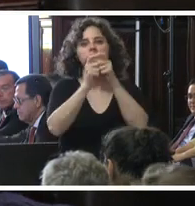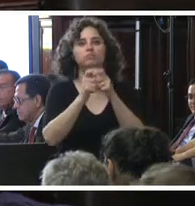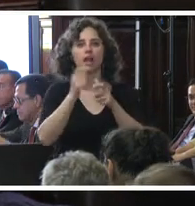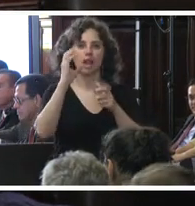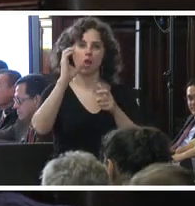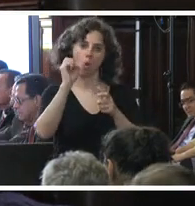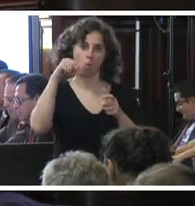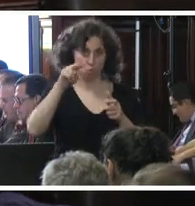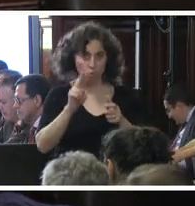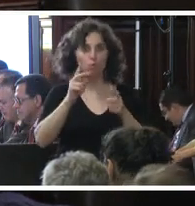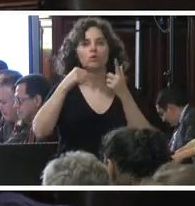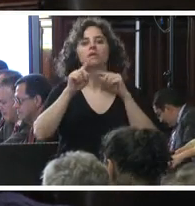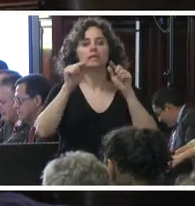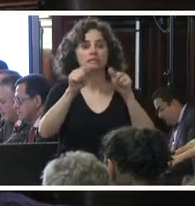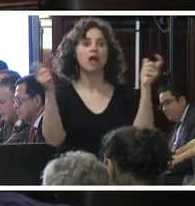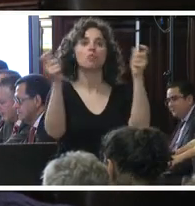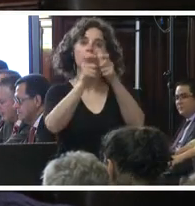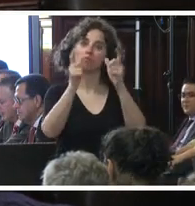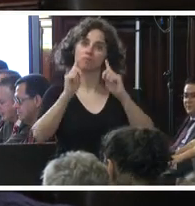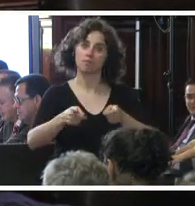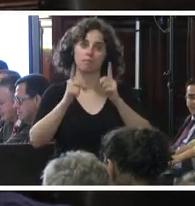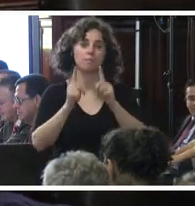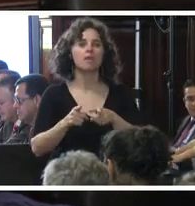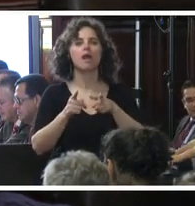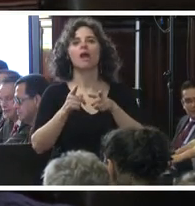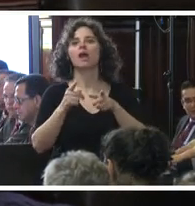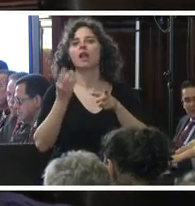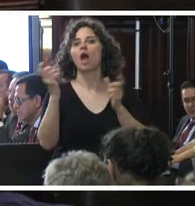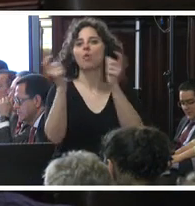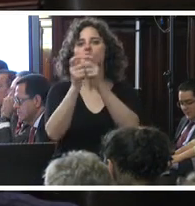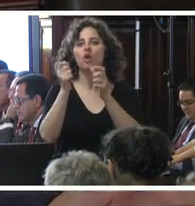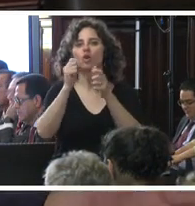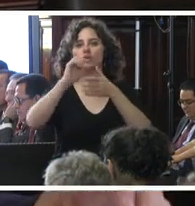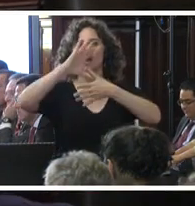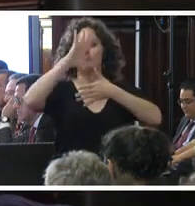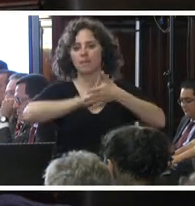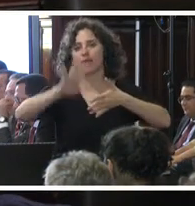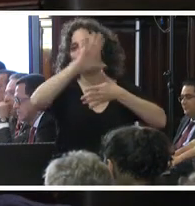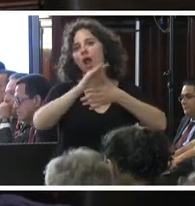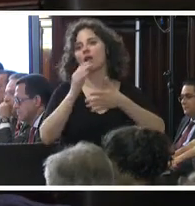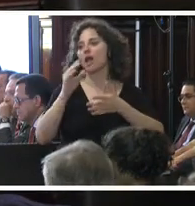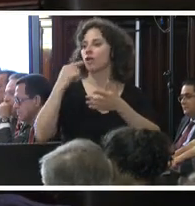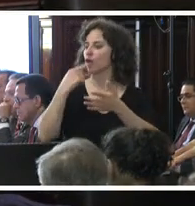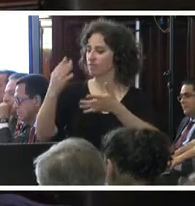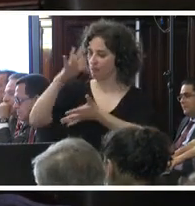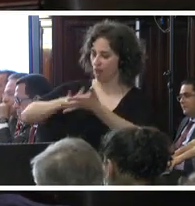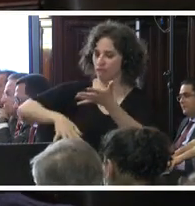asesor. En esa misma audiencia, la Comisión Interamericana, de acuerdo al informe